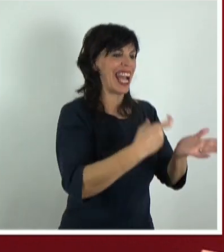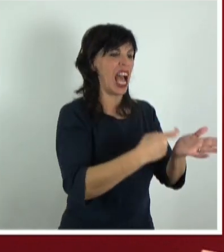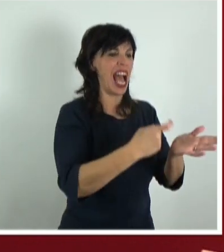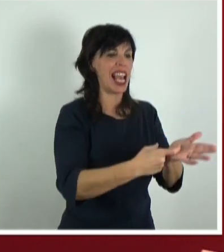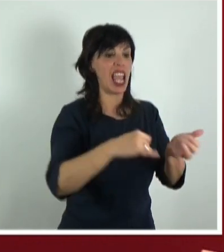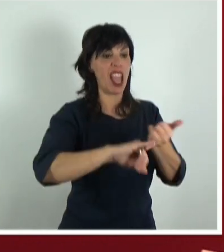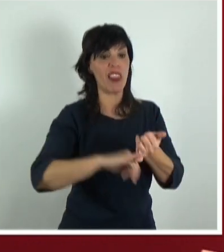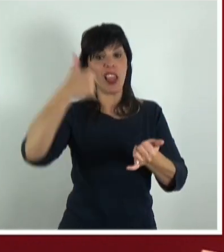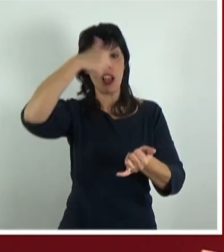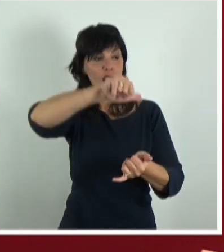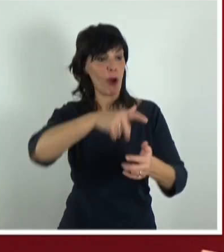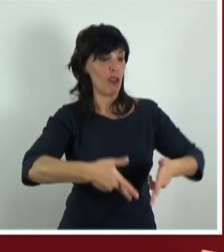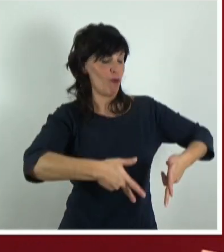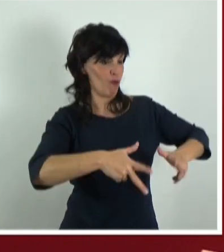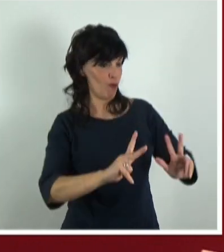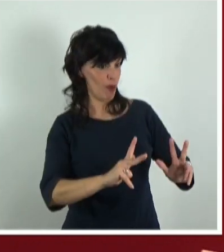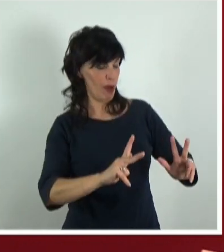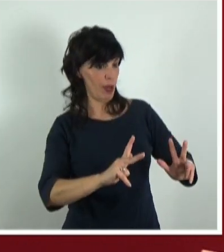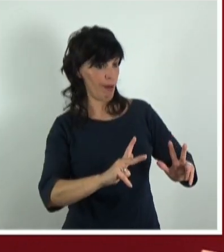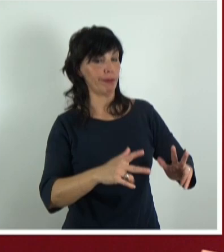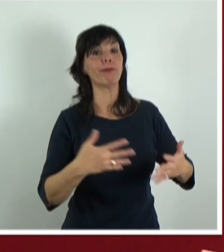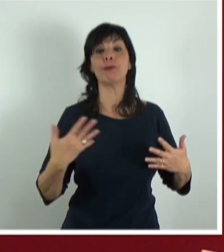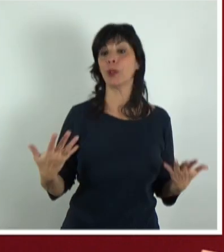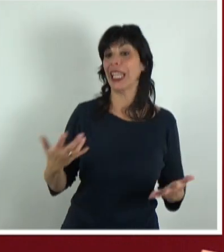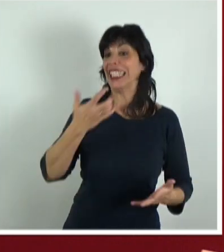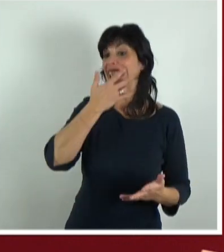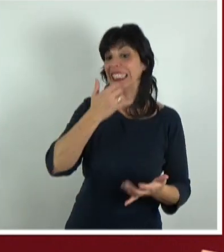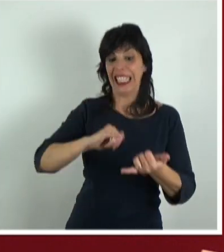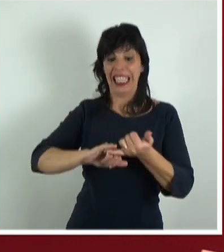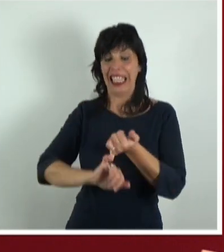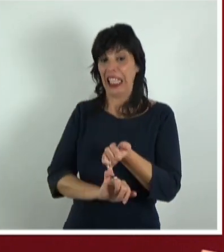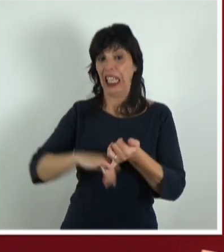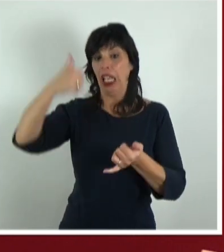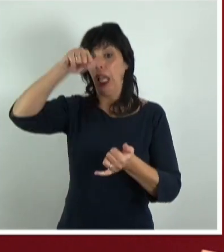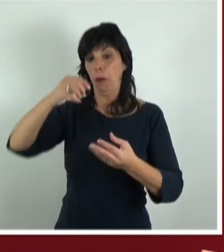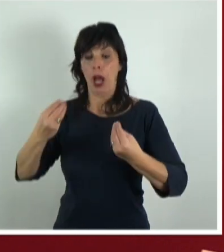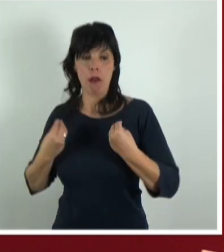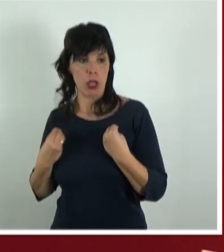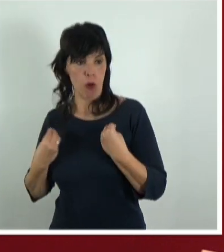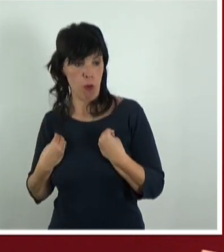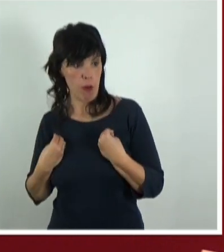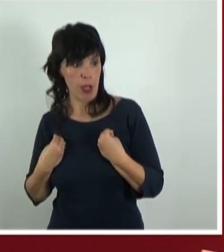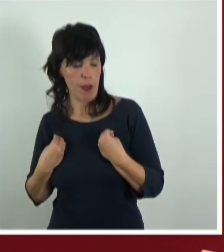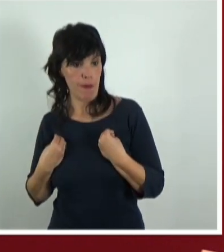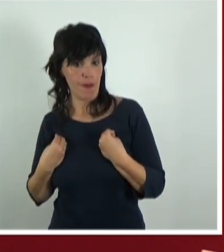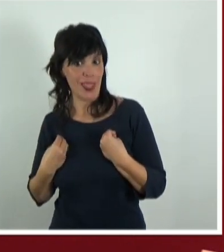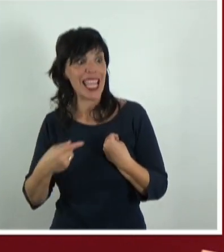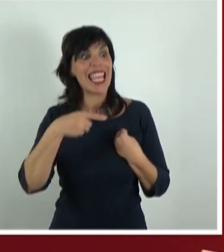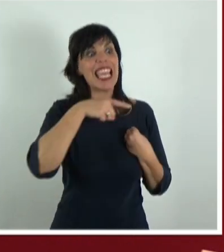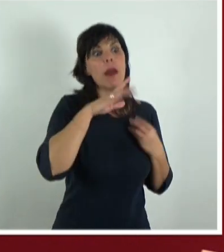Así que si mientras el marido vive, si ella se une a otro hombre, es llamada